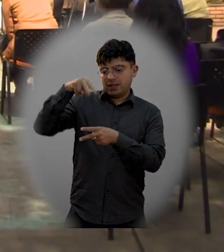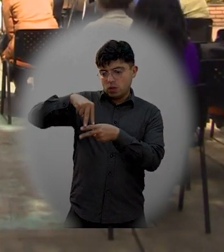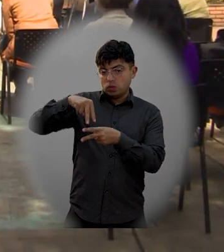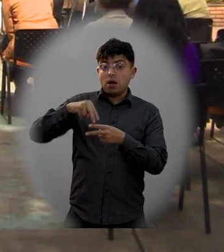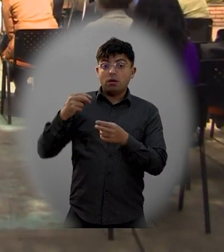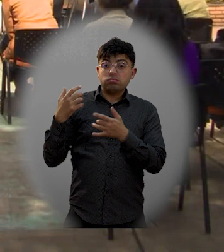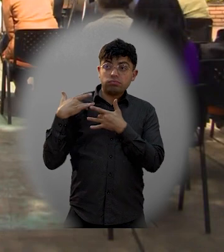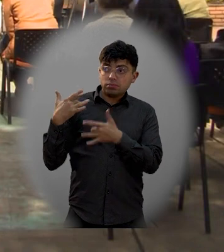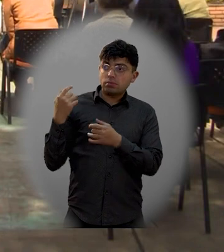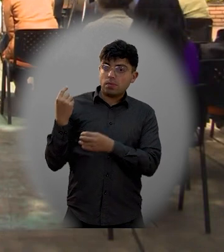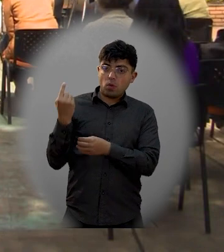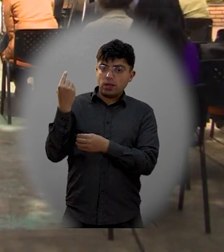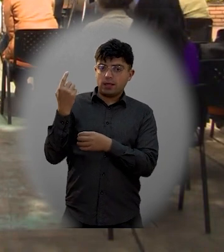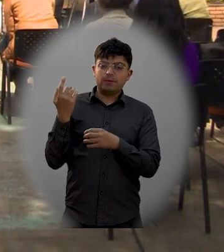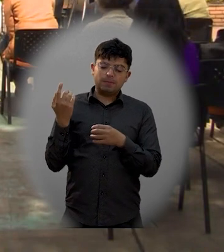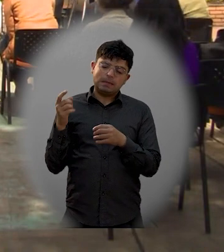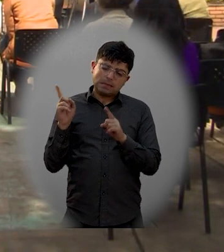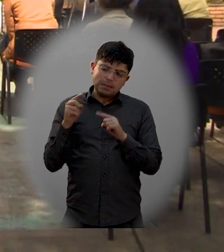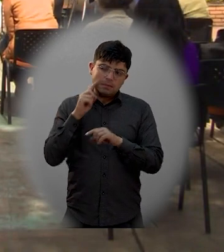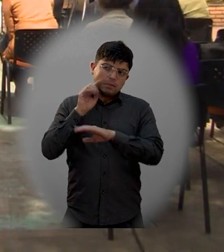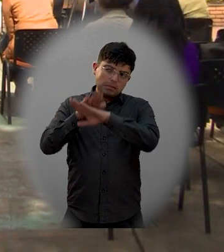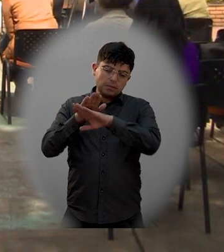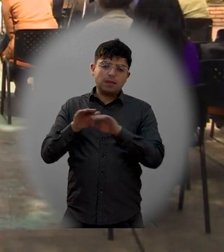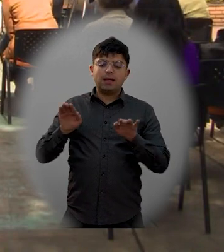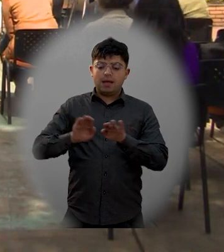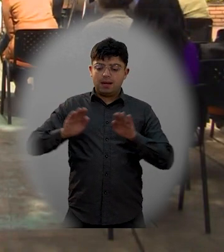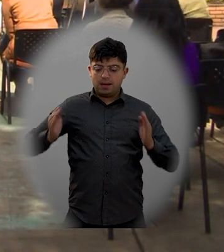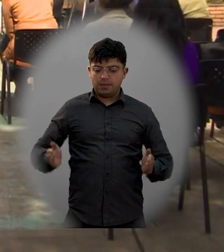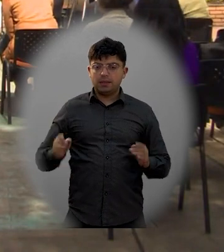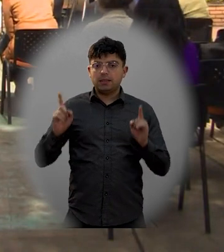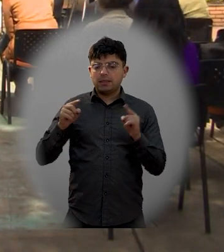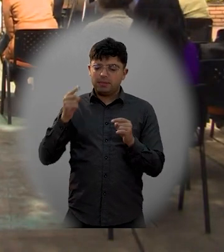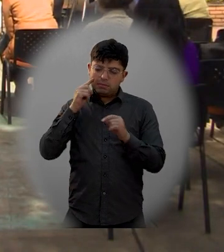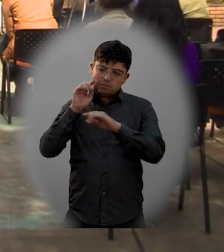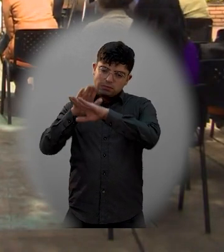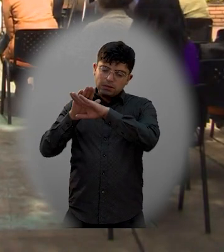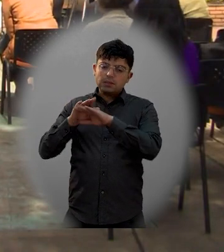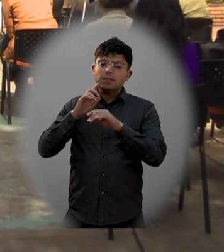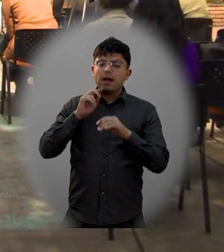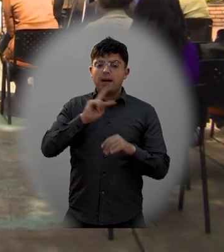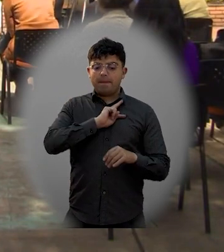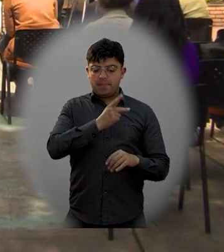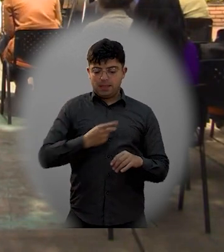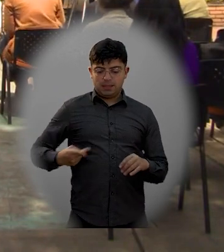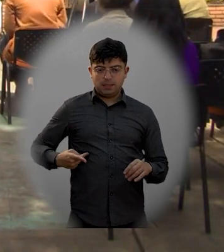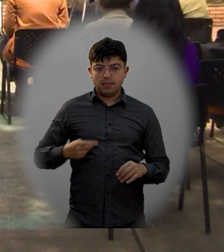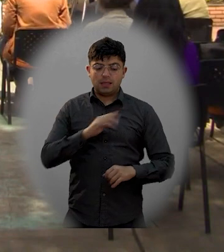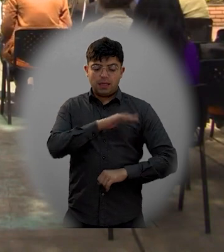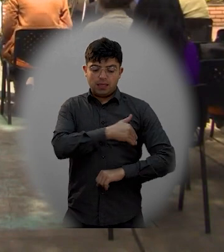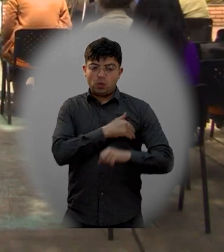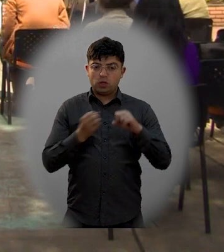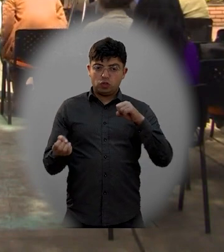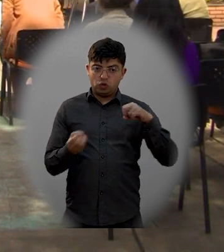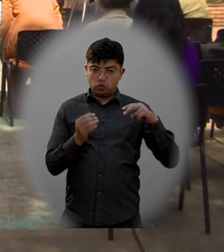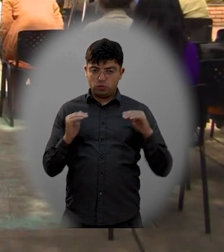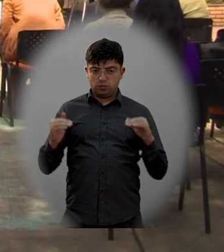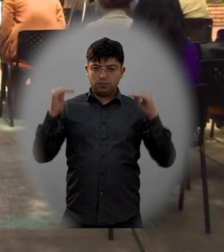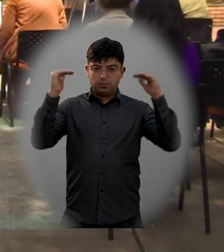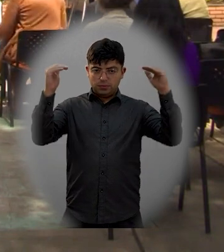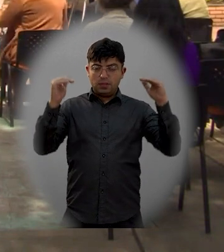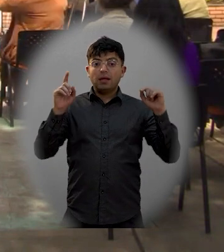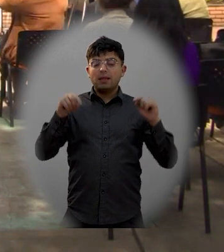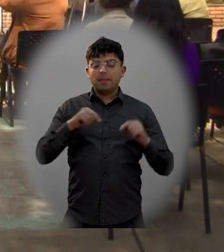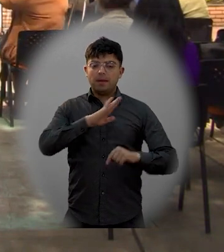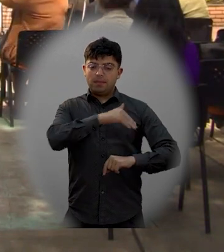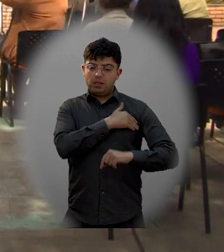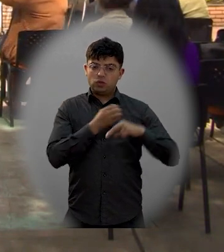voluntad política, y es un llamado que hicimos en la mesa para que se le informe a la viceministra de Educación Superior, al ministro de